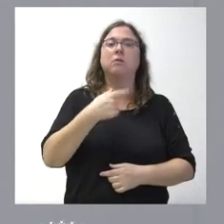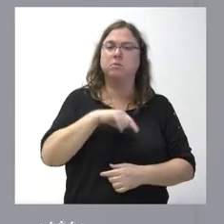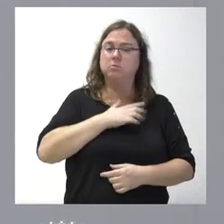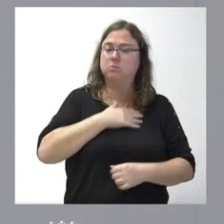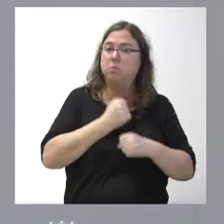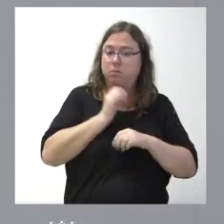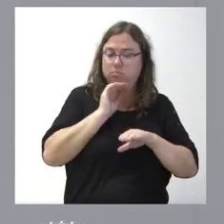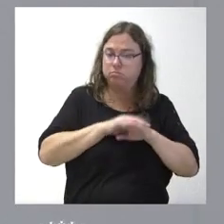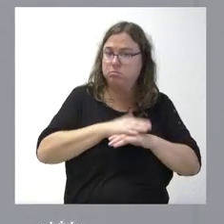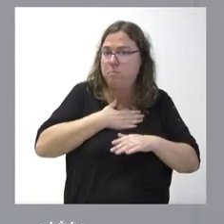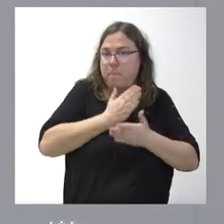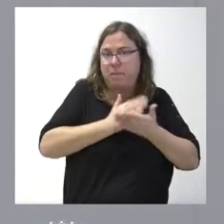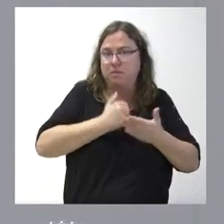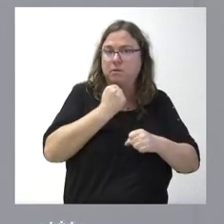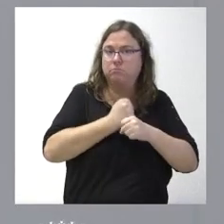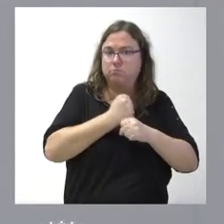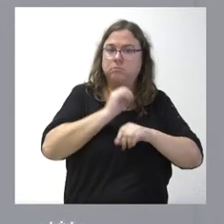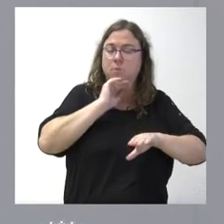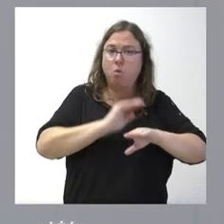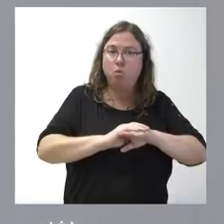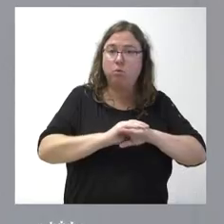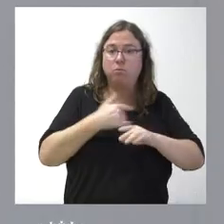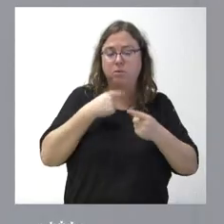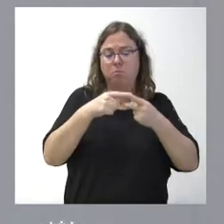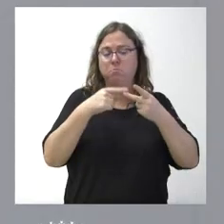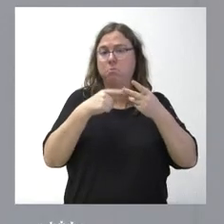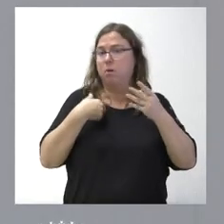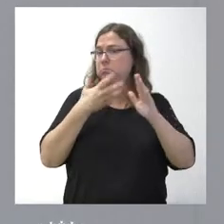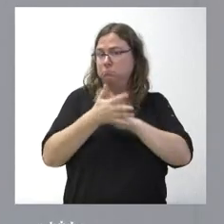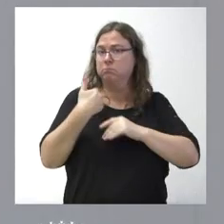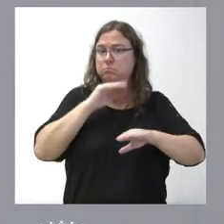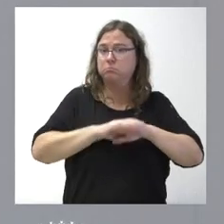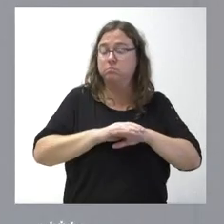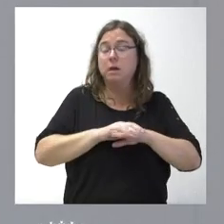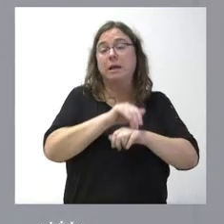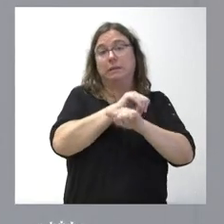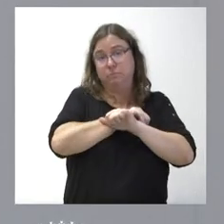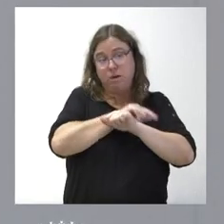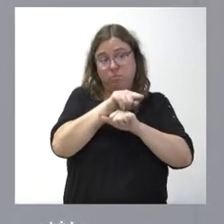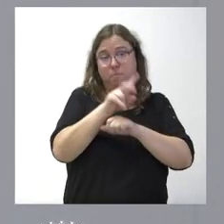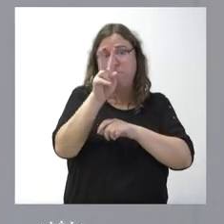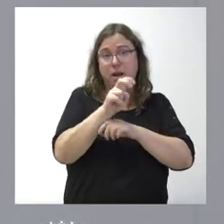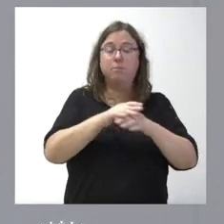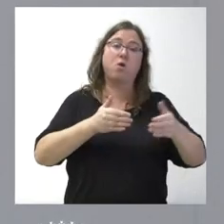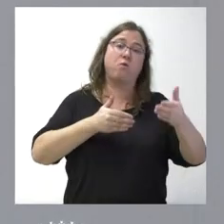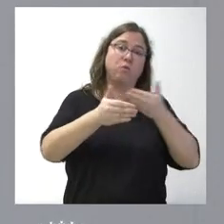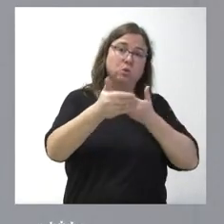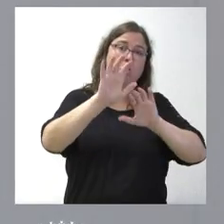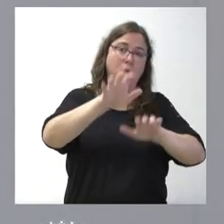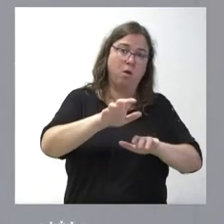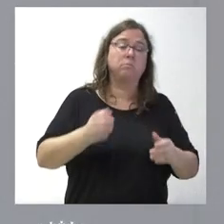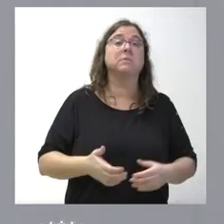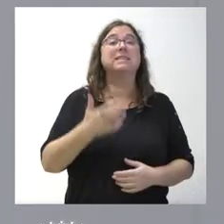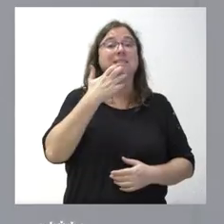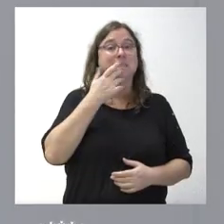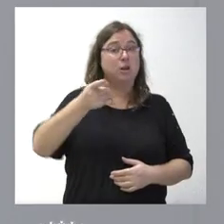trabajo y así está siendo con todo lo que les he señalado y esperemos que eso contribuya también al futuro de León y si todos hacemos